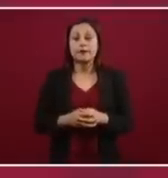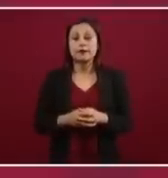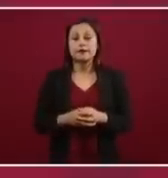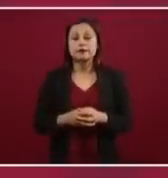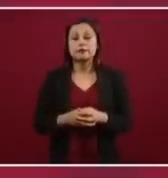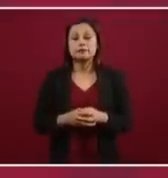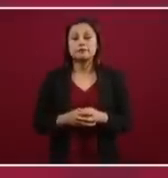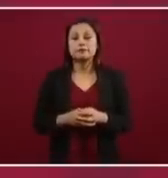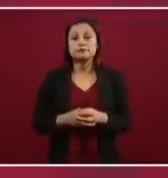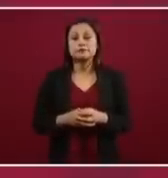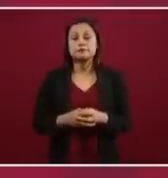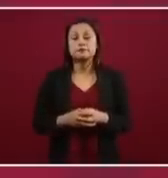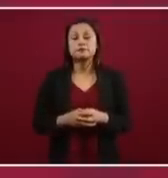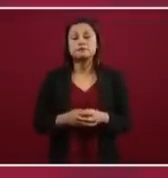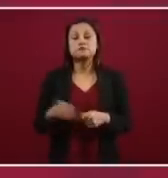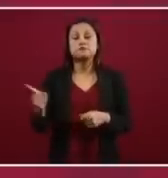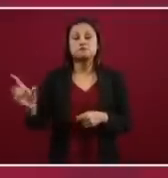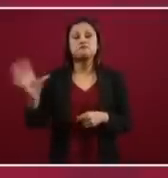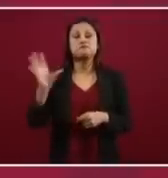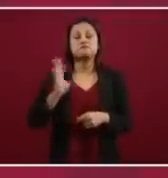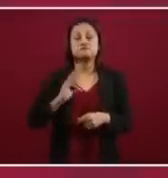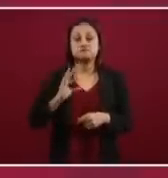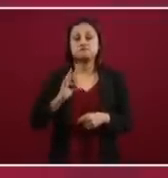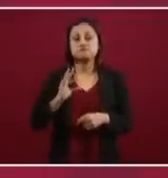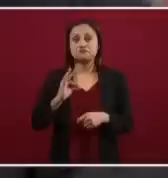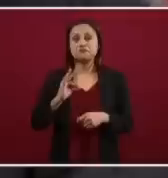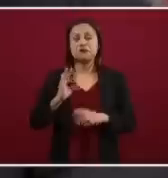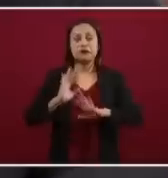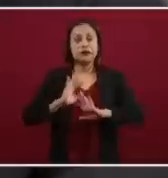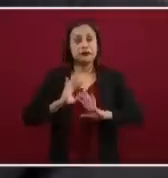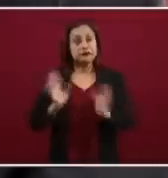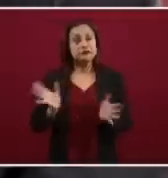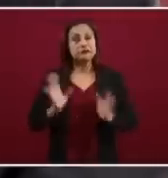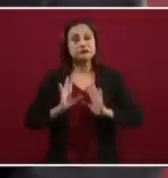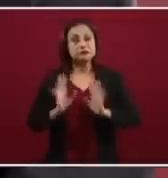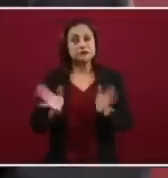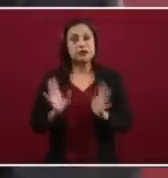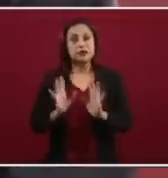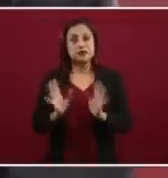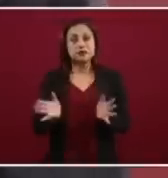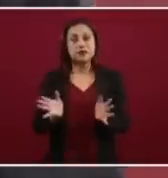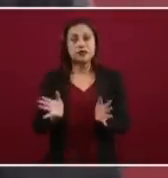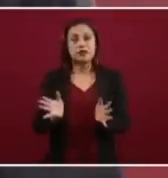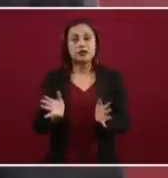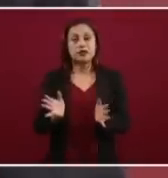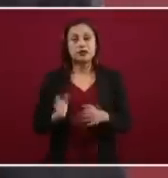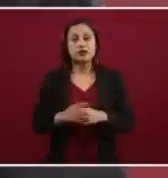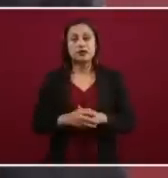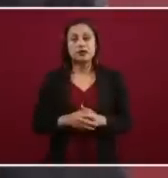se está incrementando el consumo de los que usan